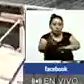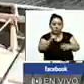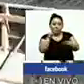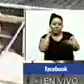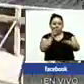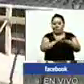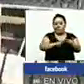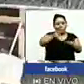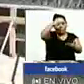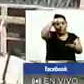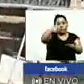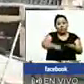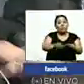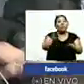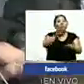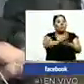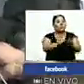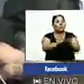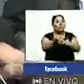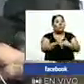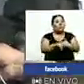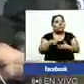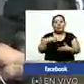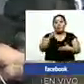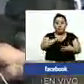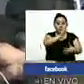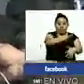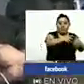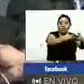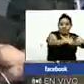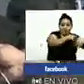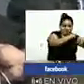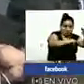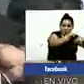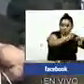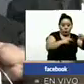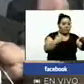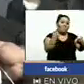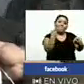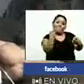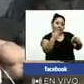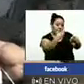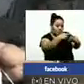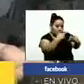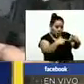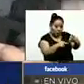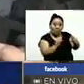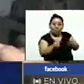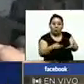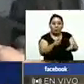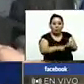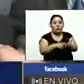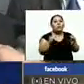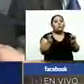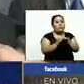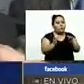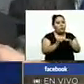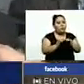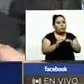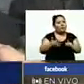irregularidades con el proyecto. Porque la empresa no cumplía con los requerimientos básicos para ser contratada, incluso había tenido